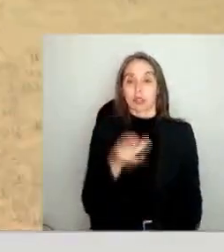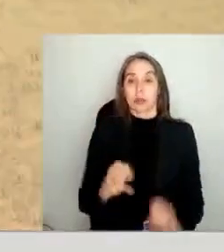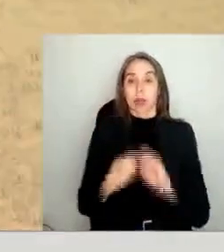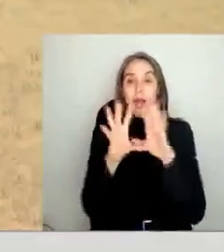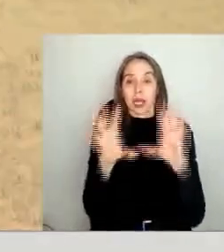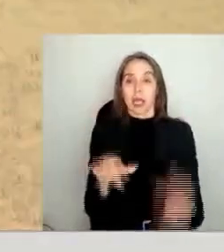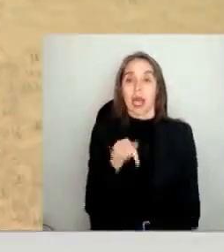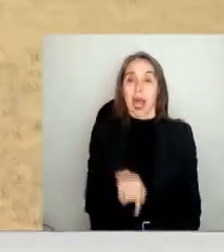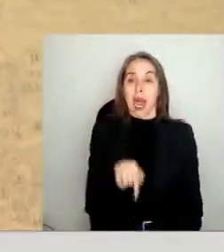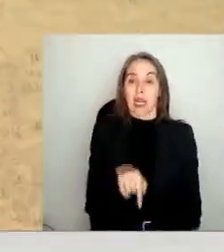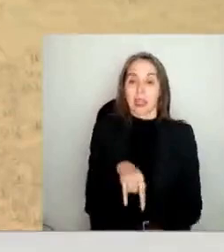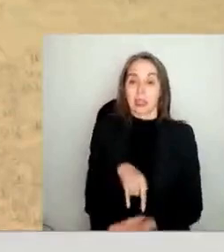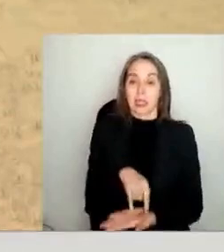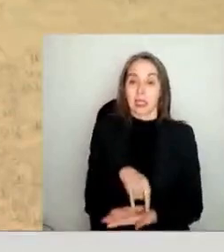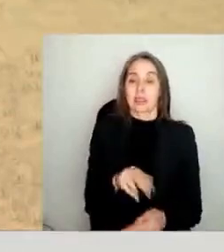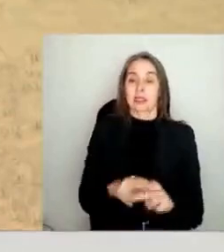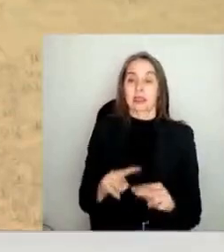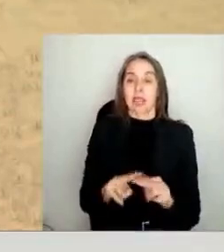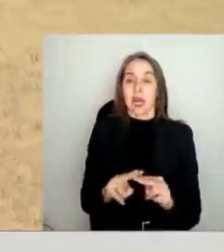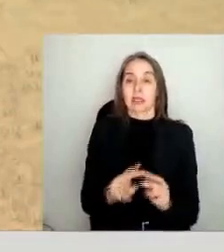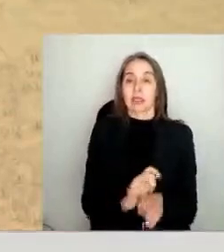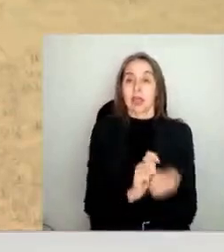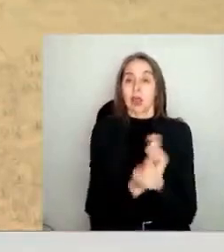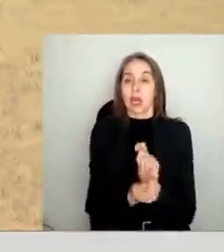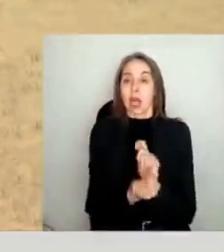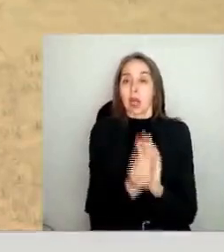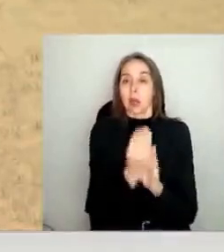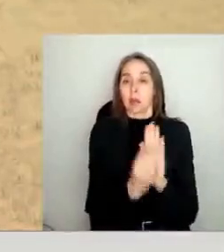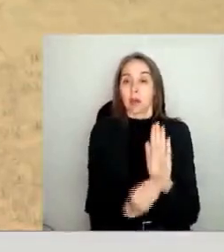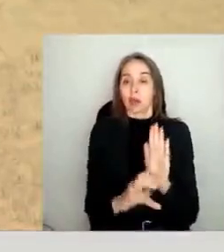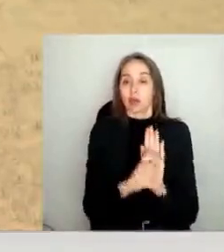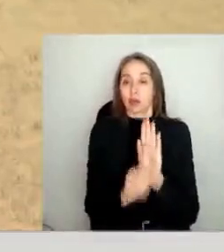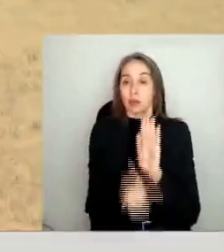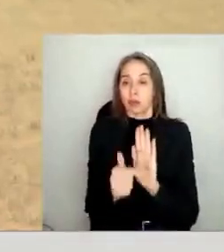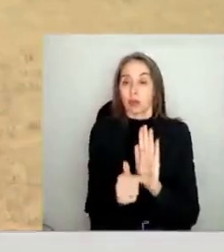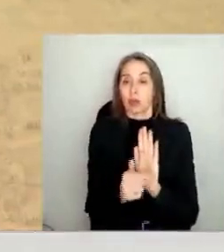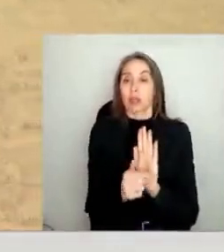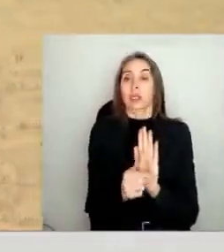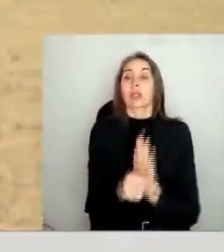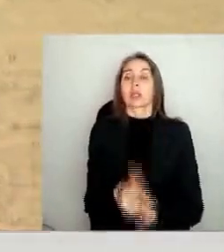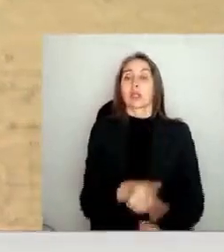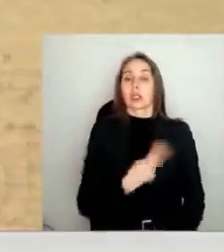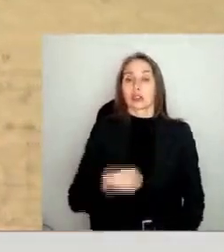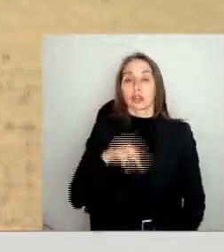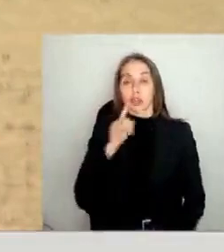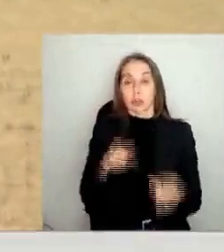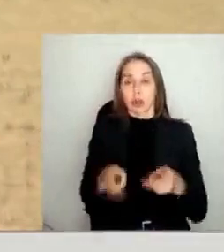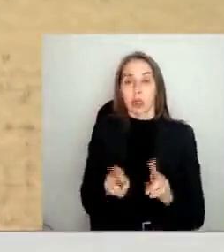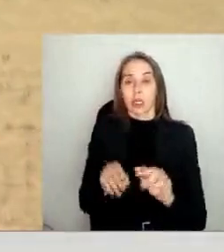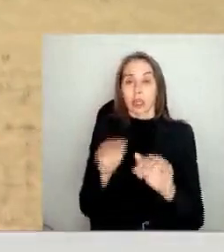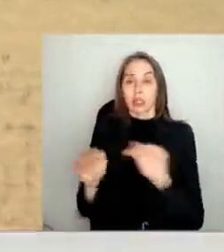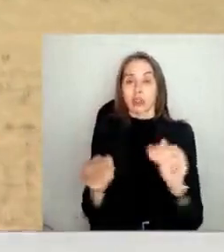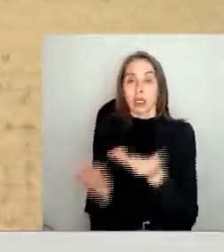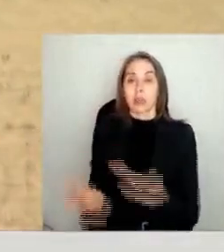d se aones a la Constitución y que eso está dentro de nuestro derecho los invitaría a los diputados a que